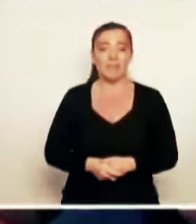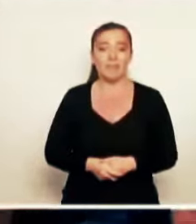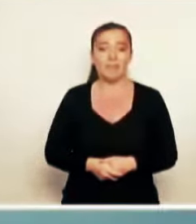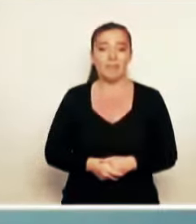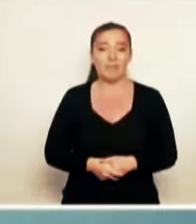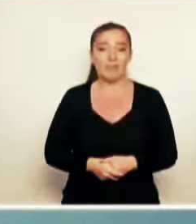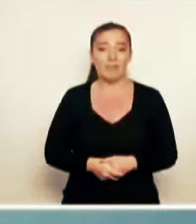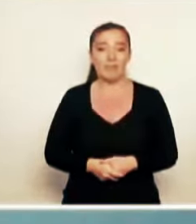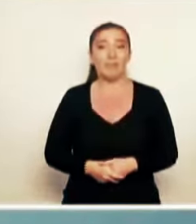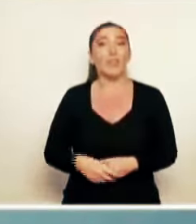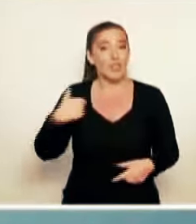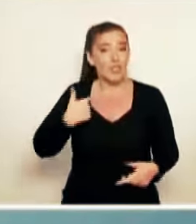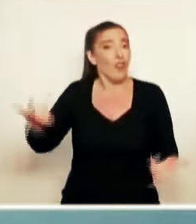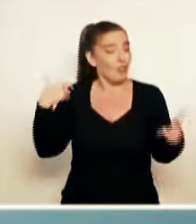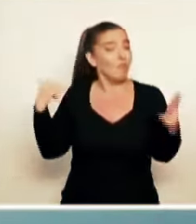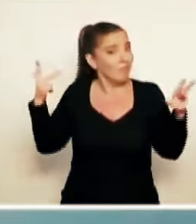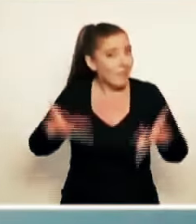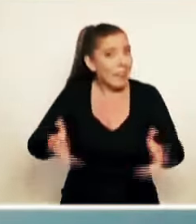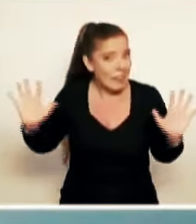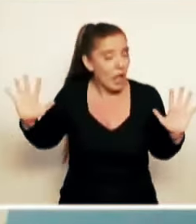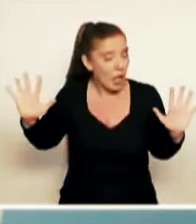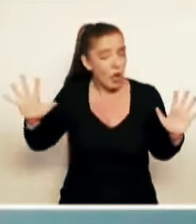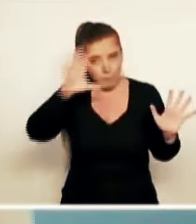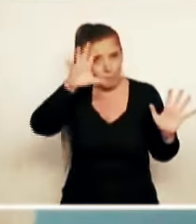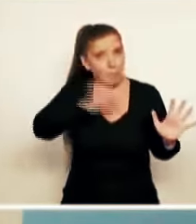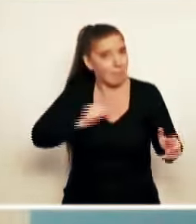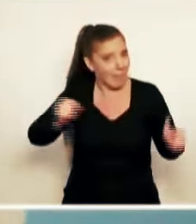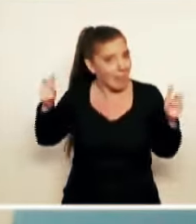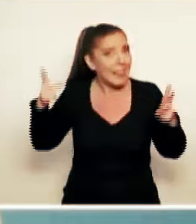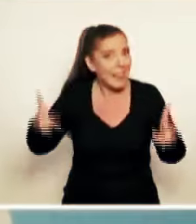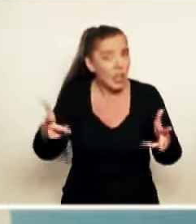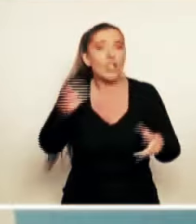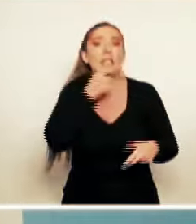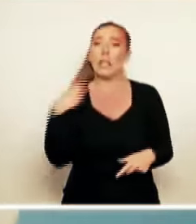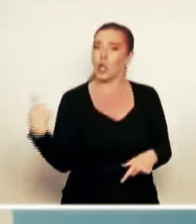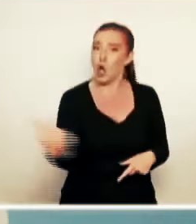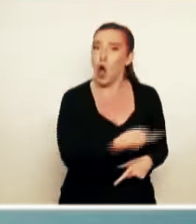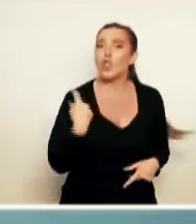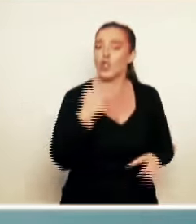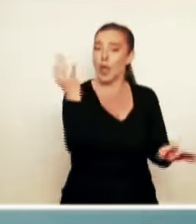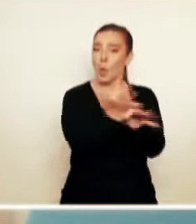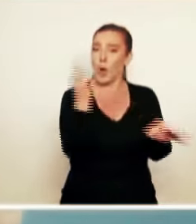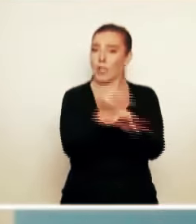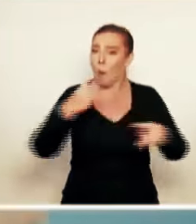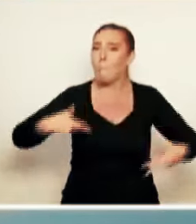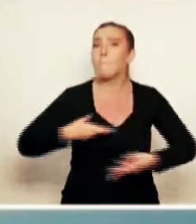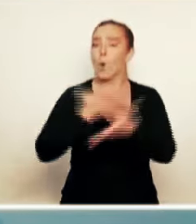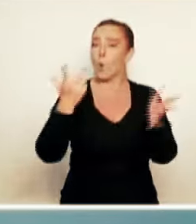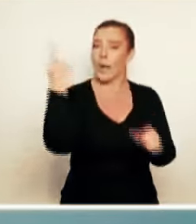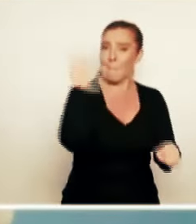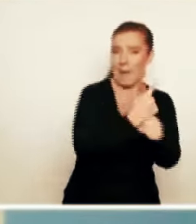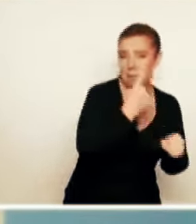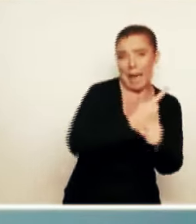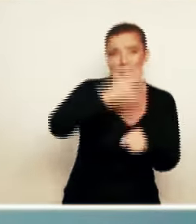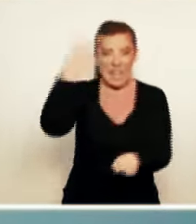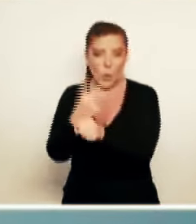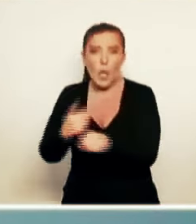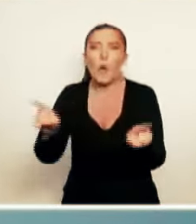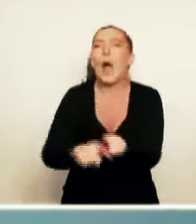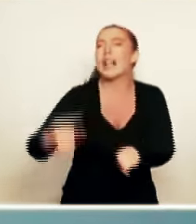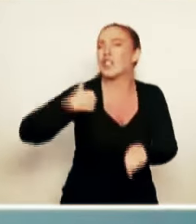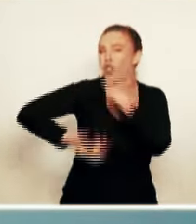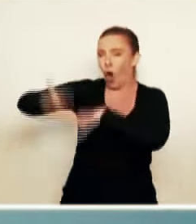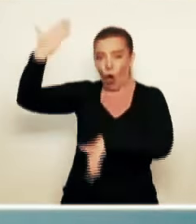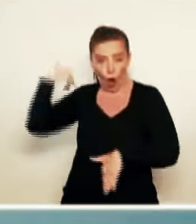Es más, me atrevo a decir que si tuviéramos una educación pública primaria y secundaria como la que yo tuve,